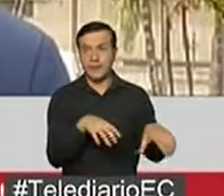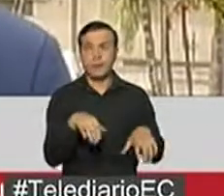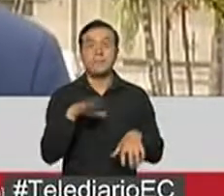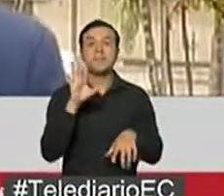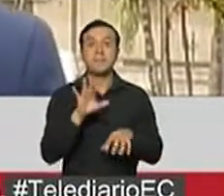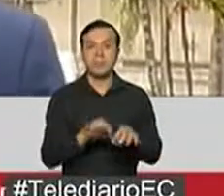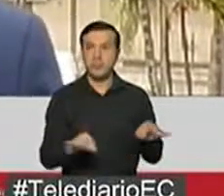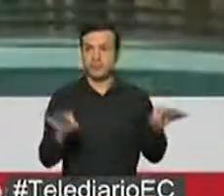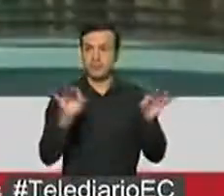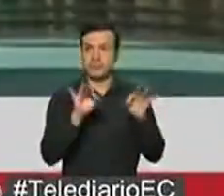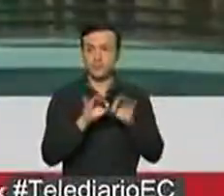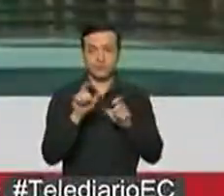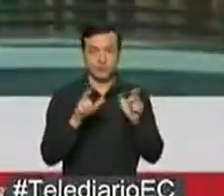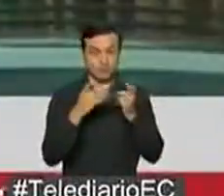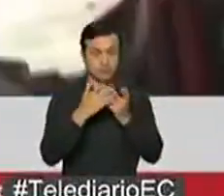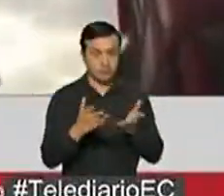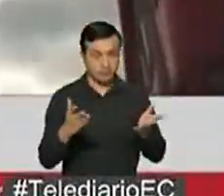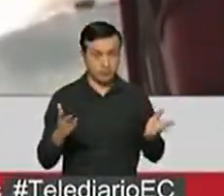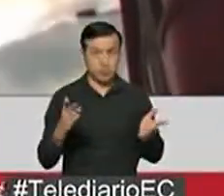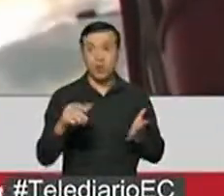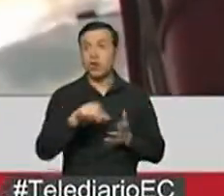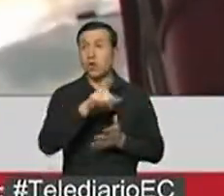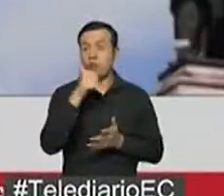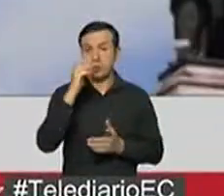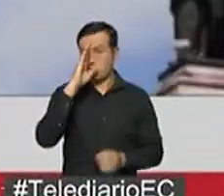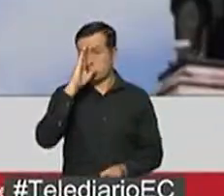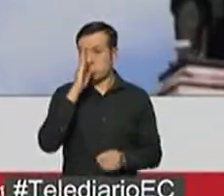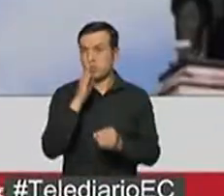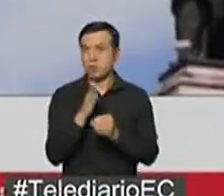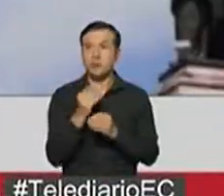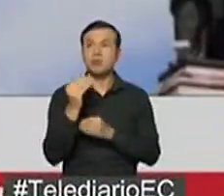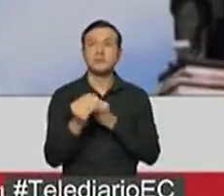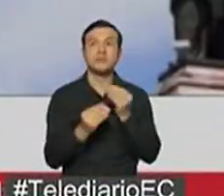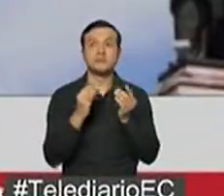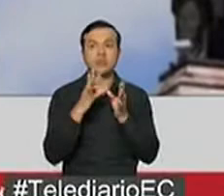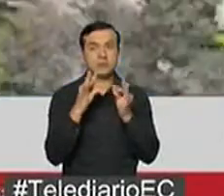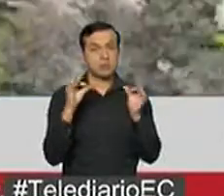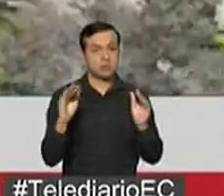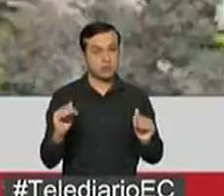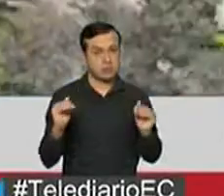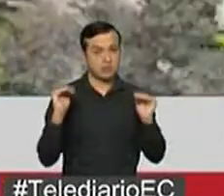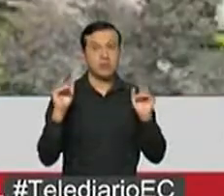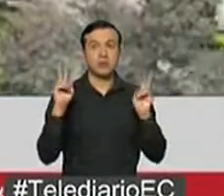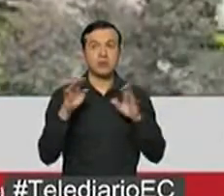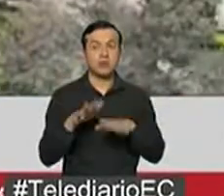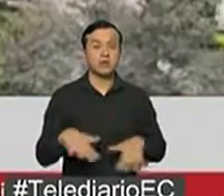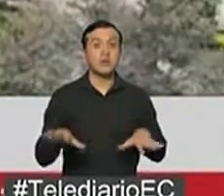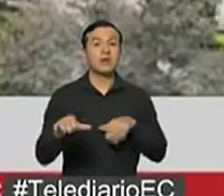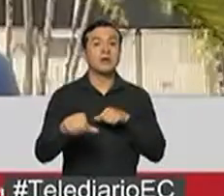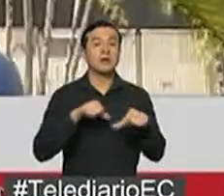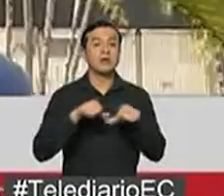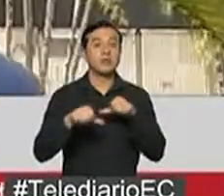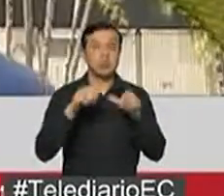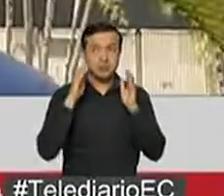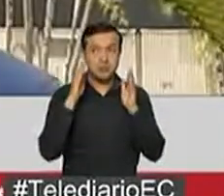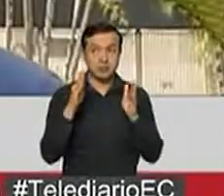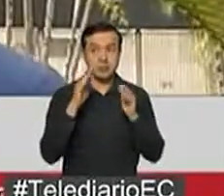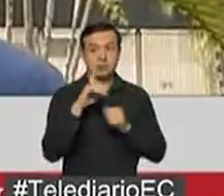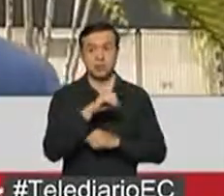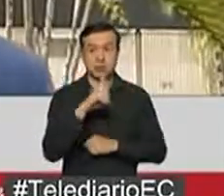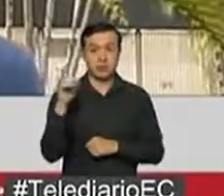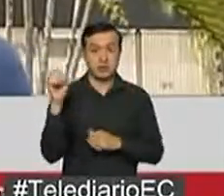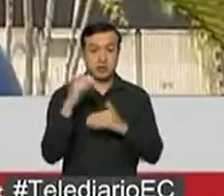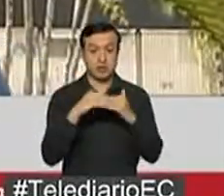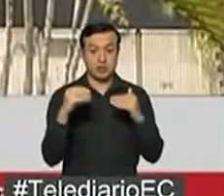cercanamente con los actores otro de los principales objetivos es alcanzar la eficiencia en el sector administrativo de cada 100